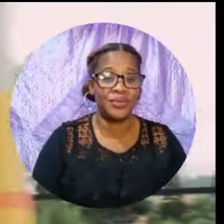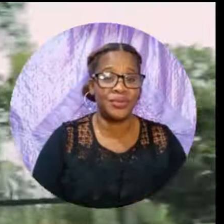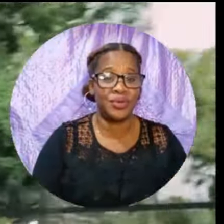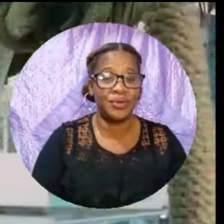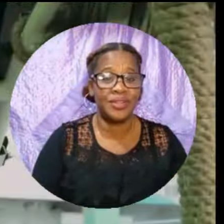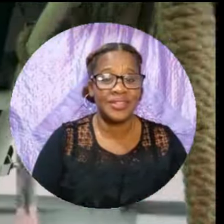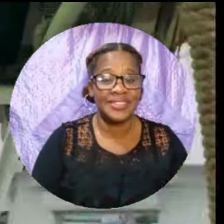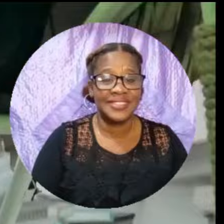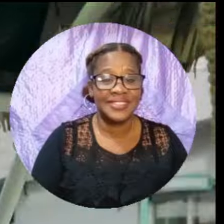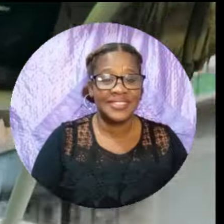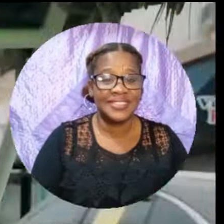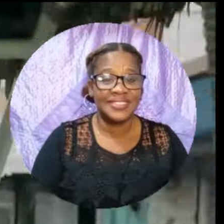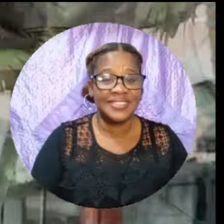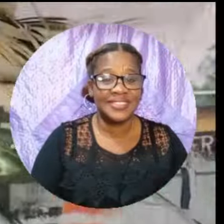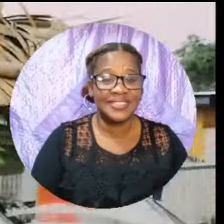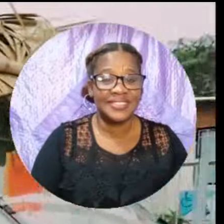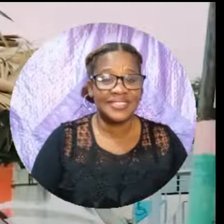¡Qué chulo!